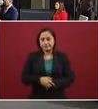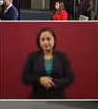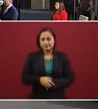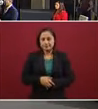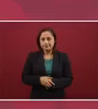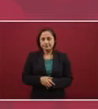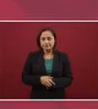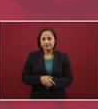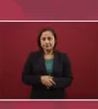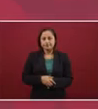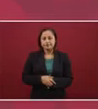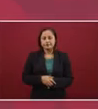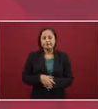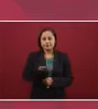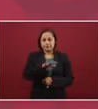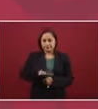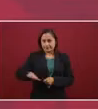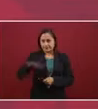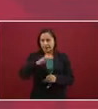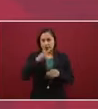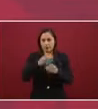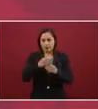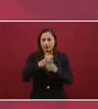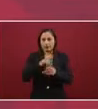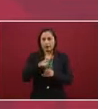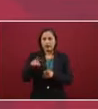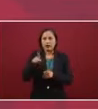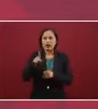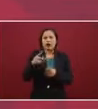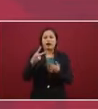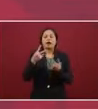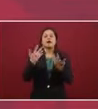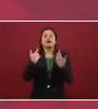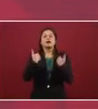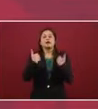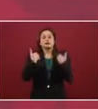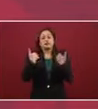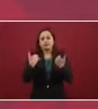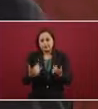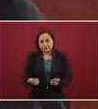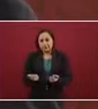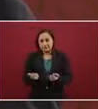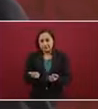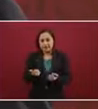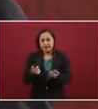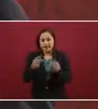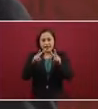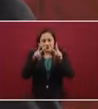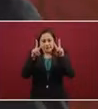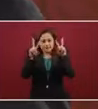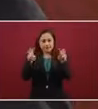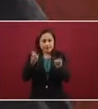se entienda la importancia que tiene la economía popular,